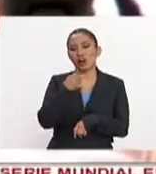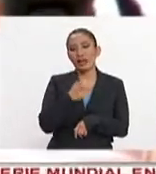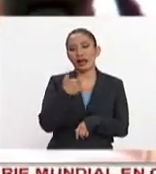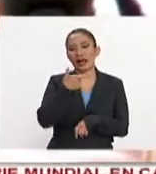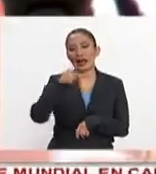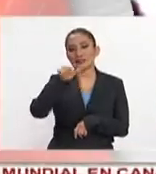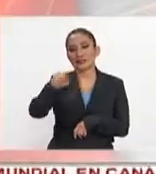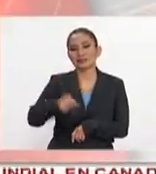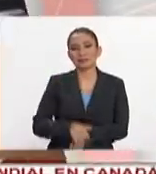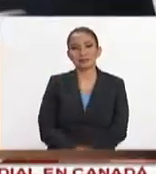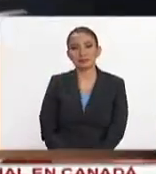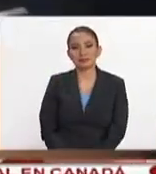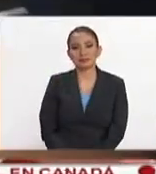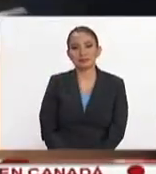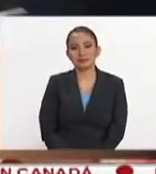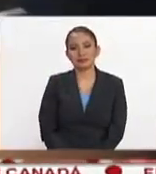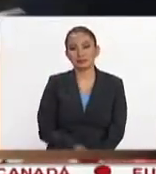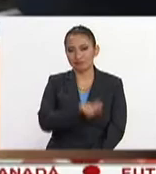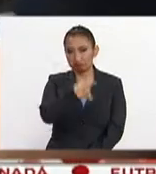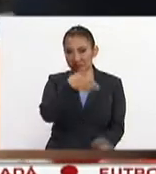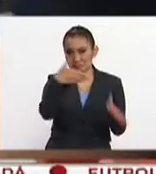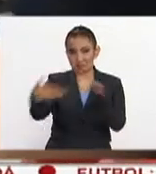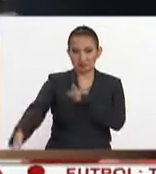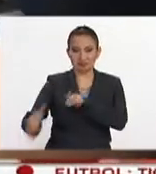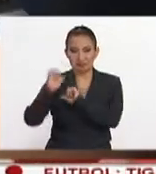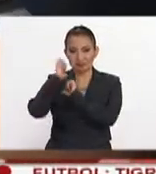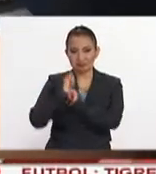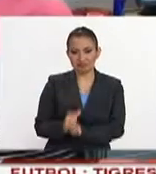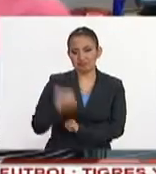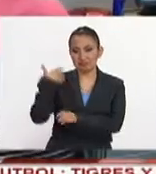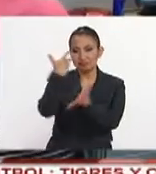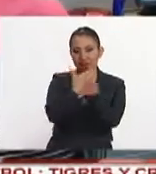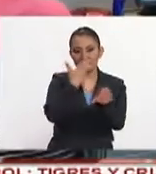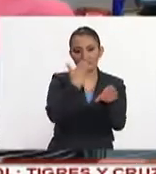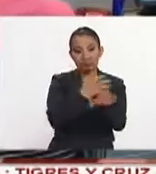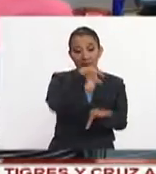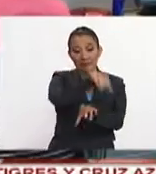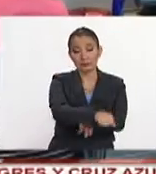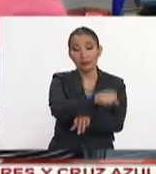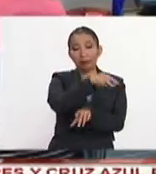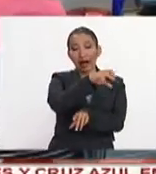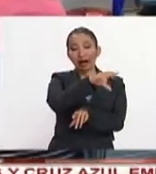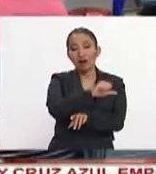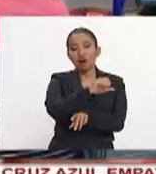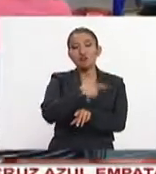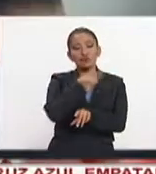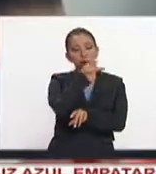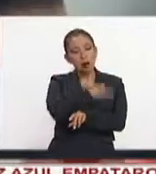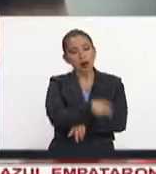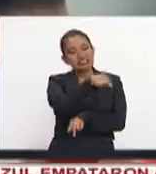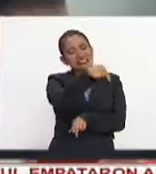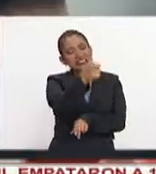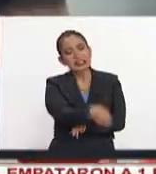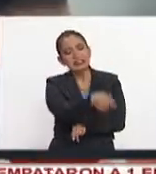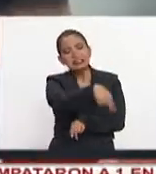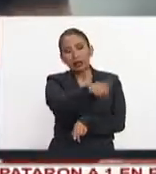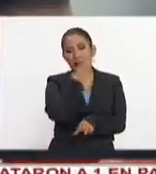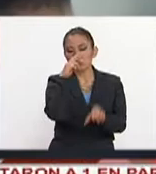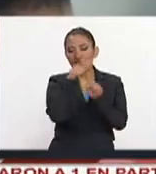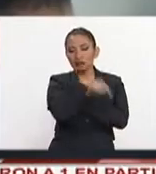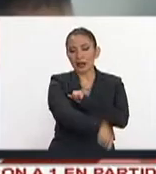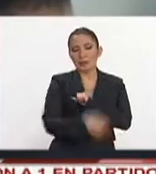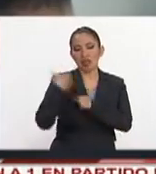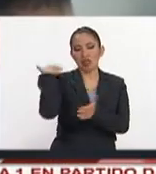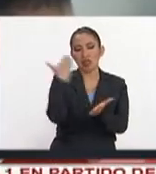Glass. Más adelante, las autoridades norteamericanas detuvieron a Marcus Hutchins, considerado como el responsable